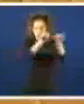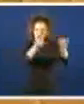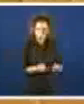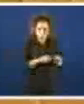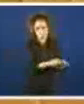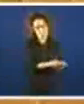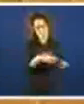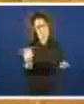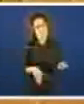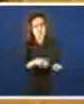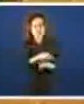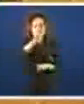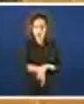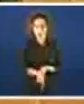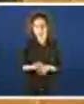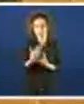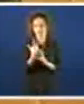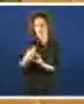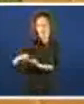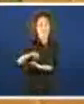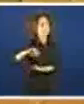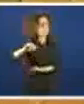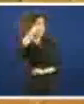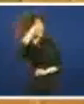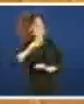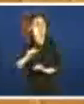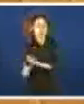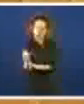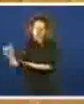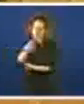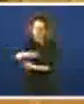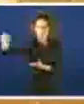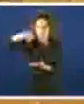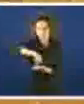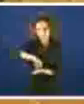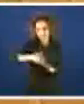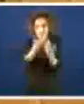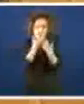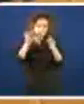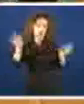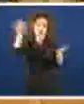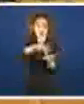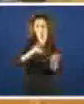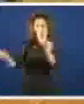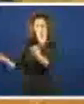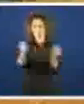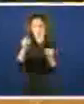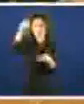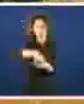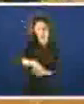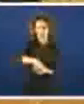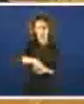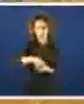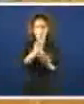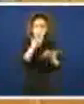sobre todo, que se ignore, que se negue a súa existencia, que é o que fan vostedes, cando asistimos ás votacións agora, van todas xuntas, entón vese